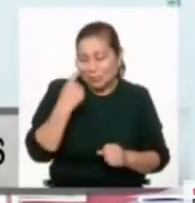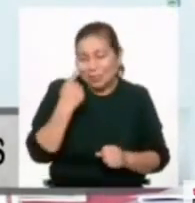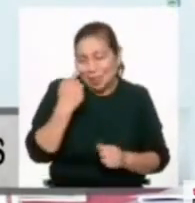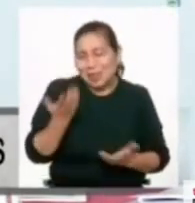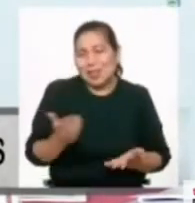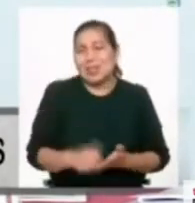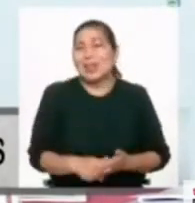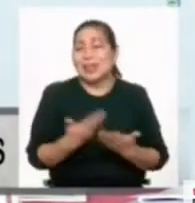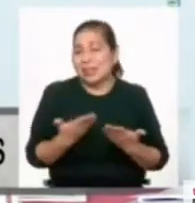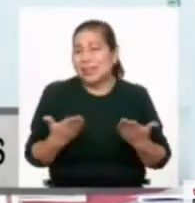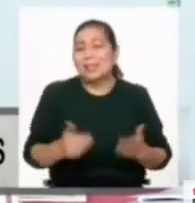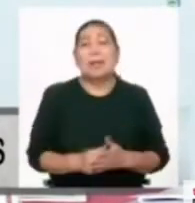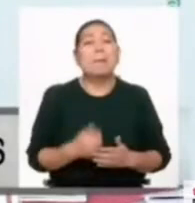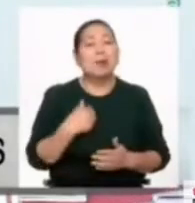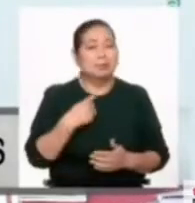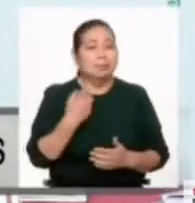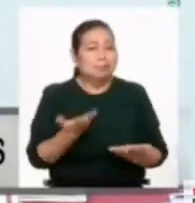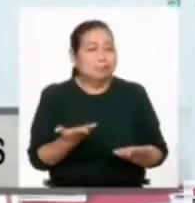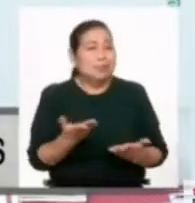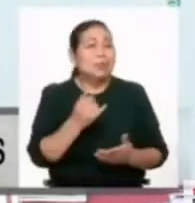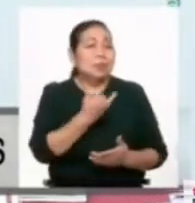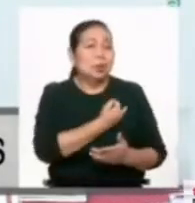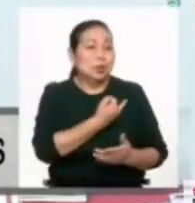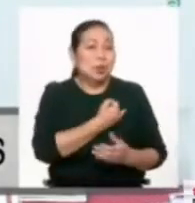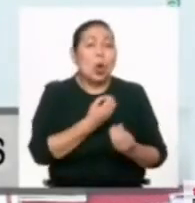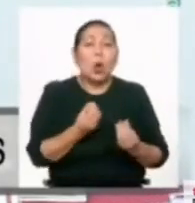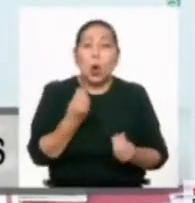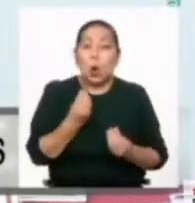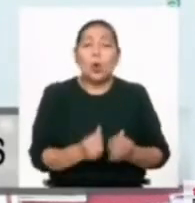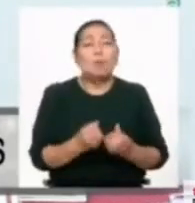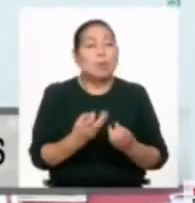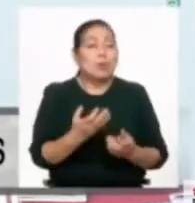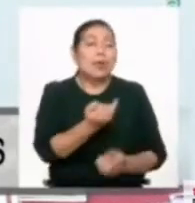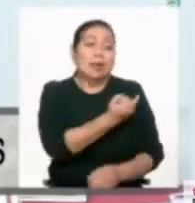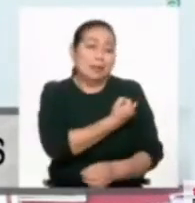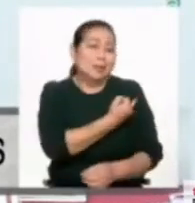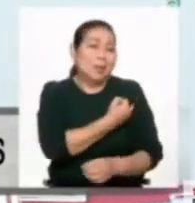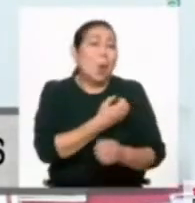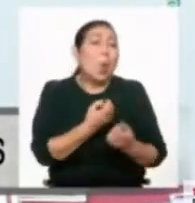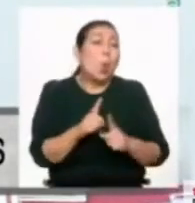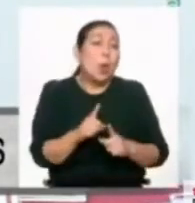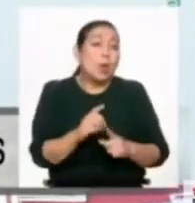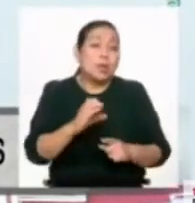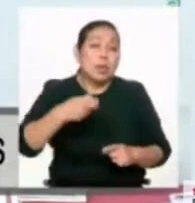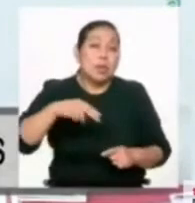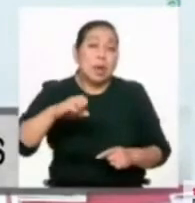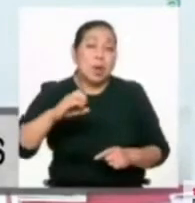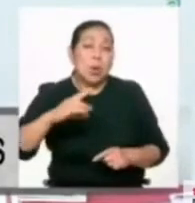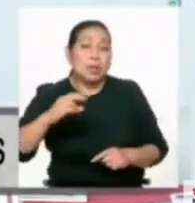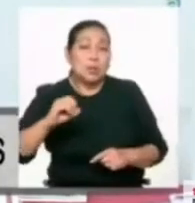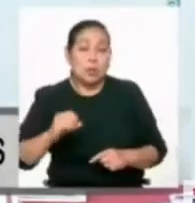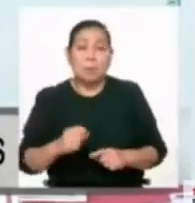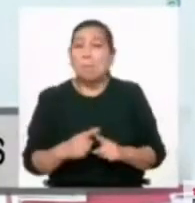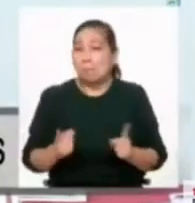conozco esos casos. Hay que reforzar esta institución como hay que reforzar muchas instituciones.